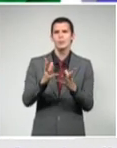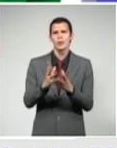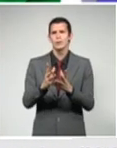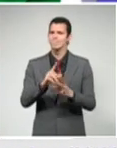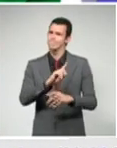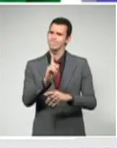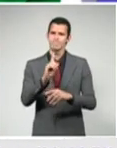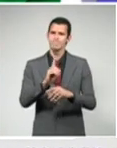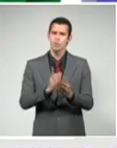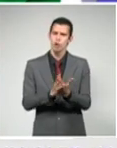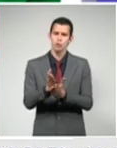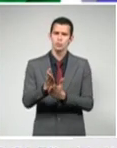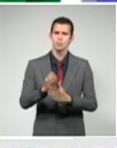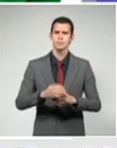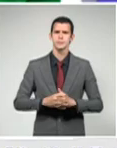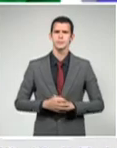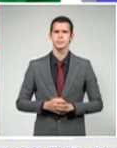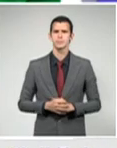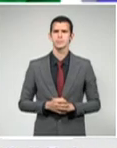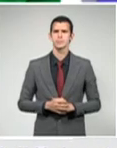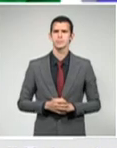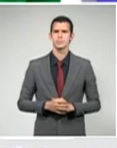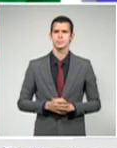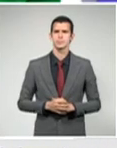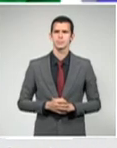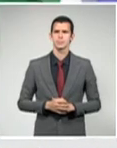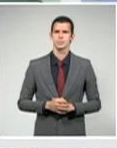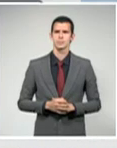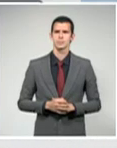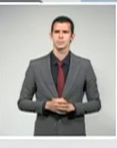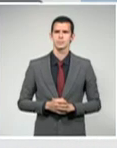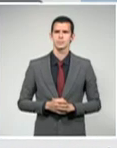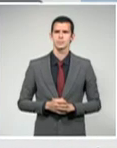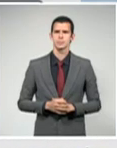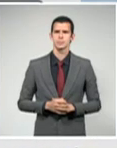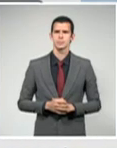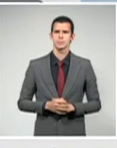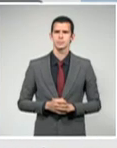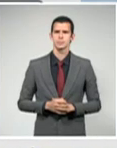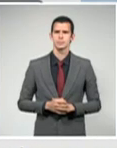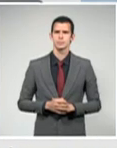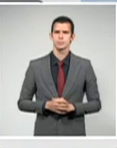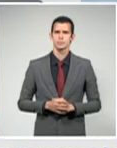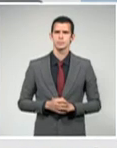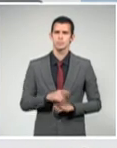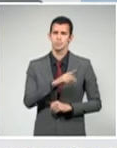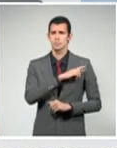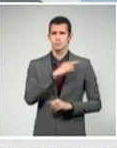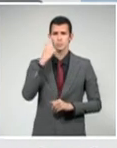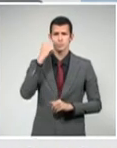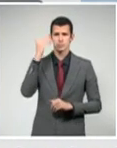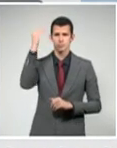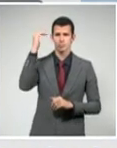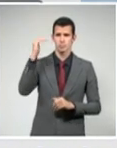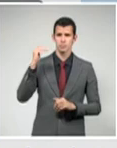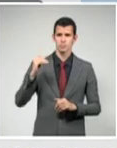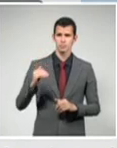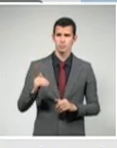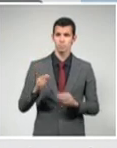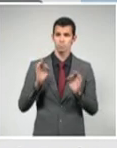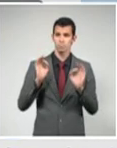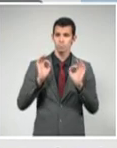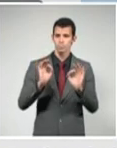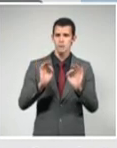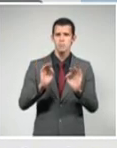dices, hace que ya la cifra de casos confirmados en el mundo pues